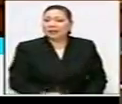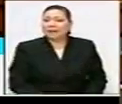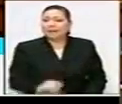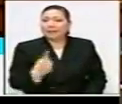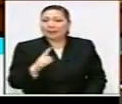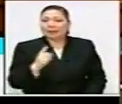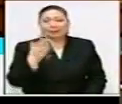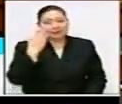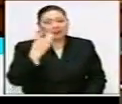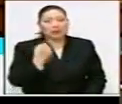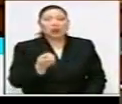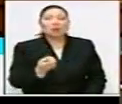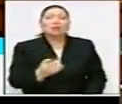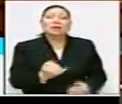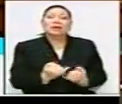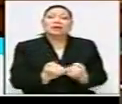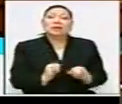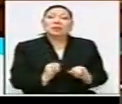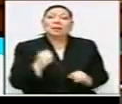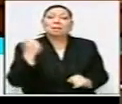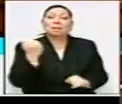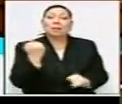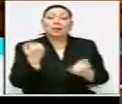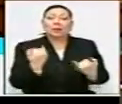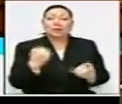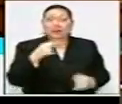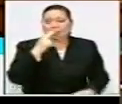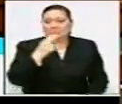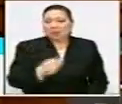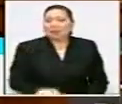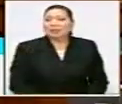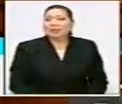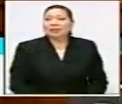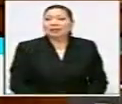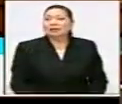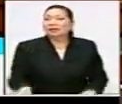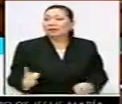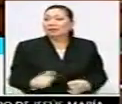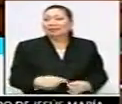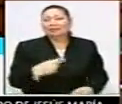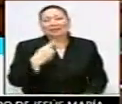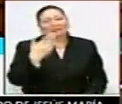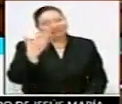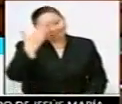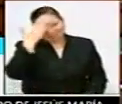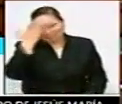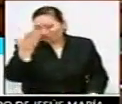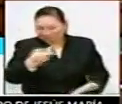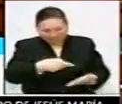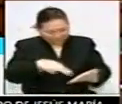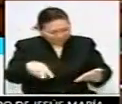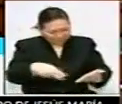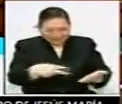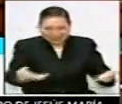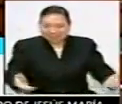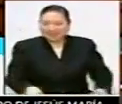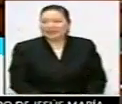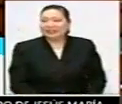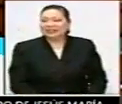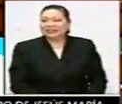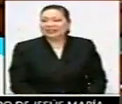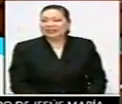que se den cuenta cómo es la independencia de poderes en nuestro país, que es hasta para reírse. Y aquí hay que terminar preguntándole lo